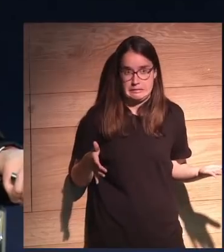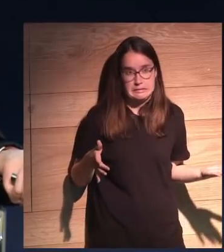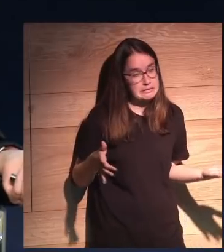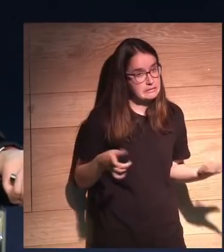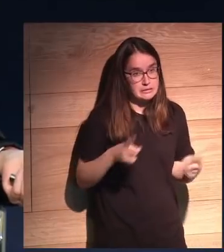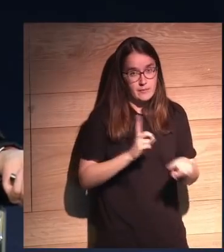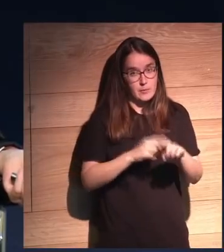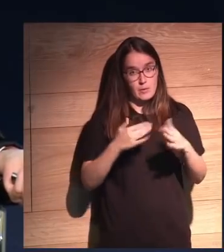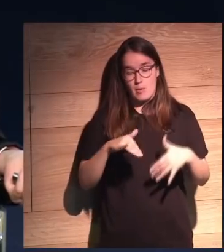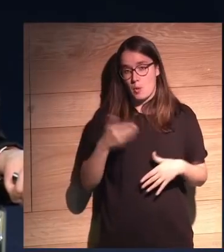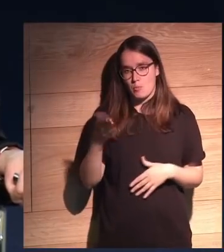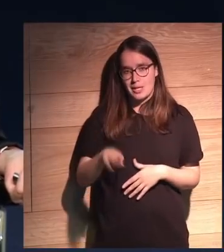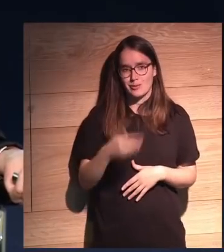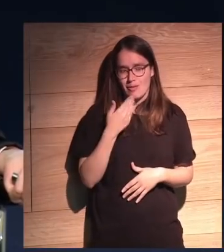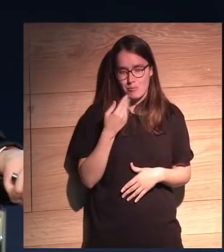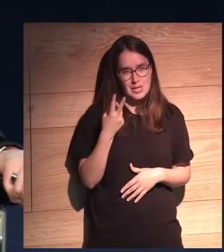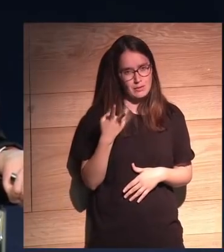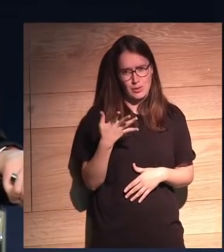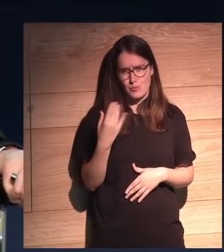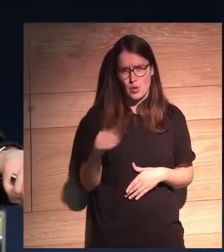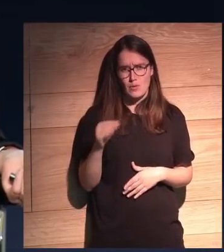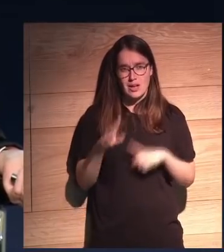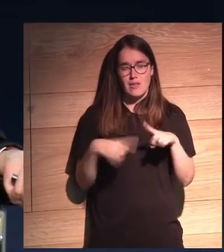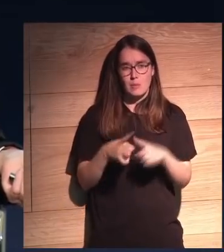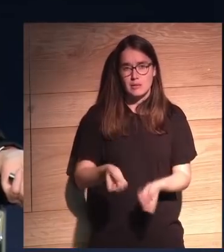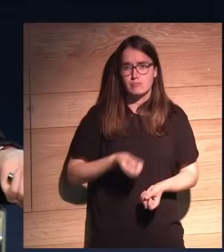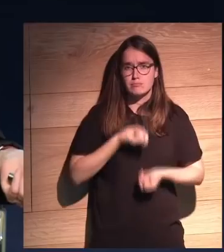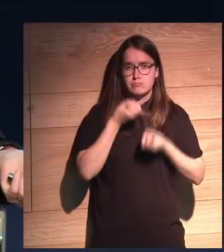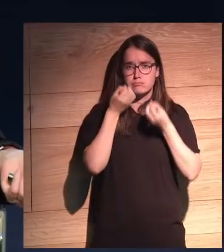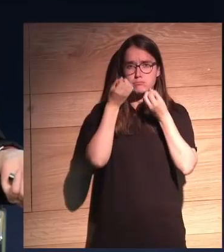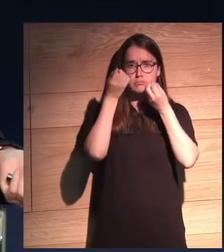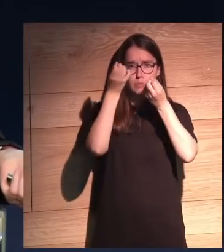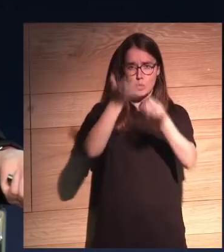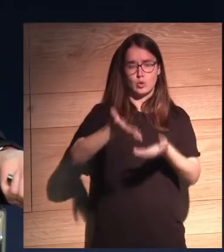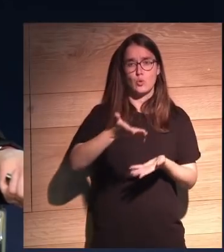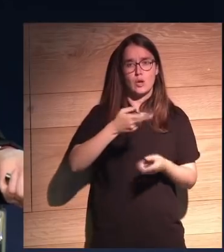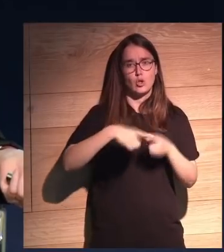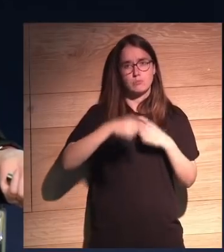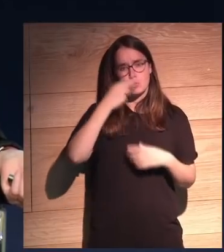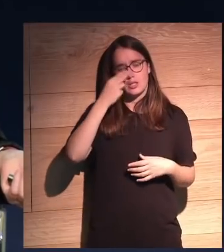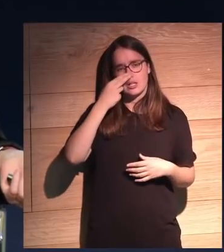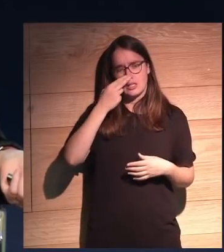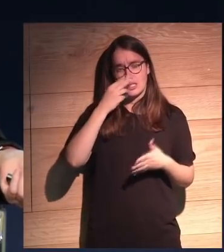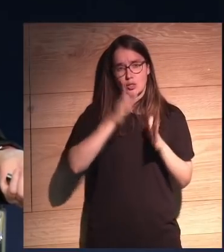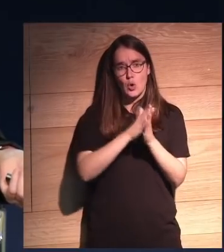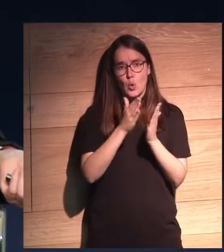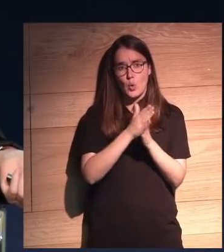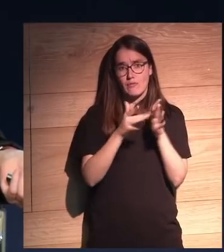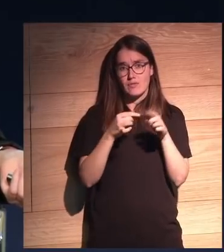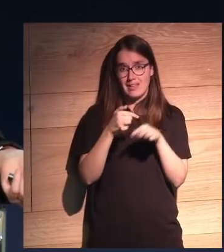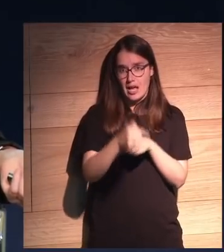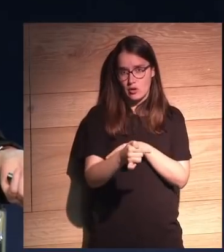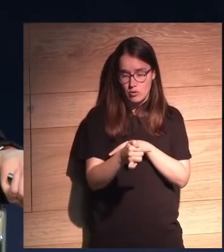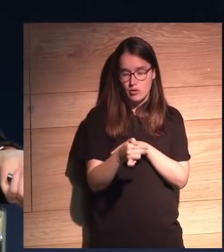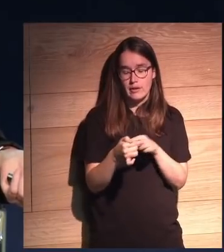hubiera sido capaz de llegar, y que además dejó un testimonio muy interesante, un diario